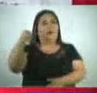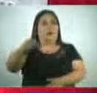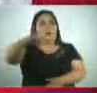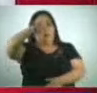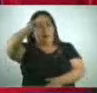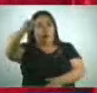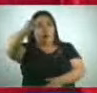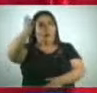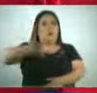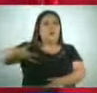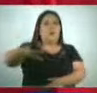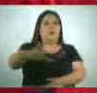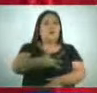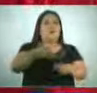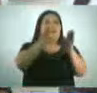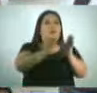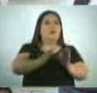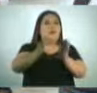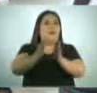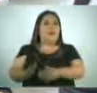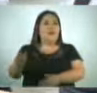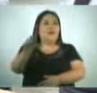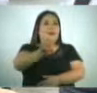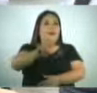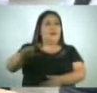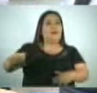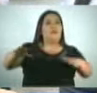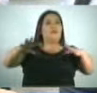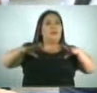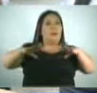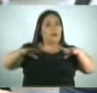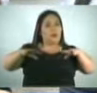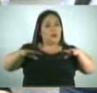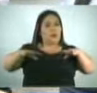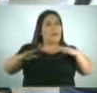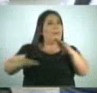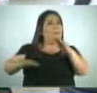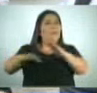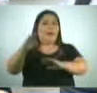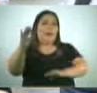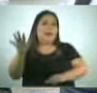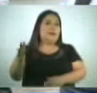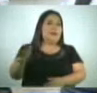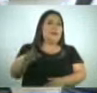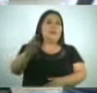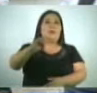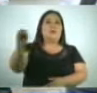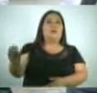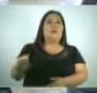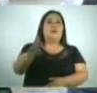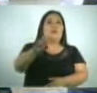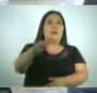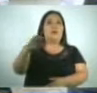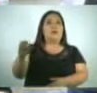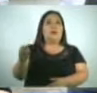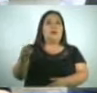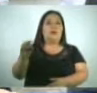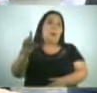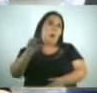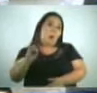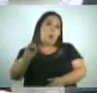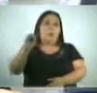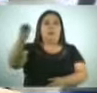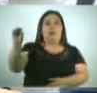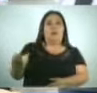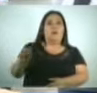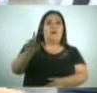que nosotros tenemos en este periodo, precisamente, se nos ha dado un incremento como de entre un 10 y un 15% de emergencias que habitualmente